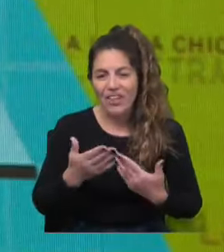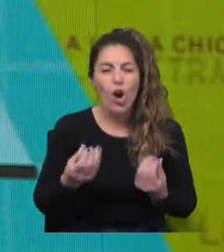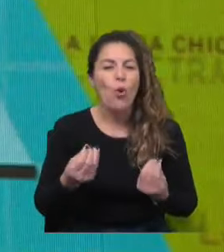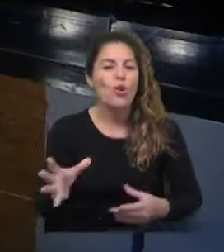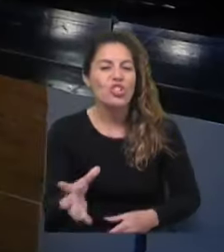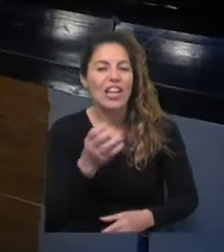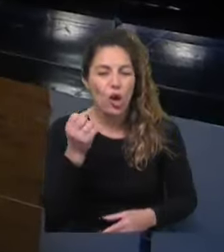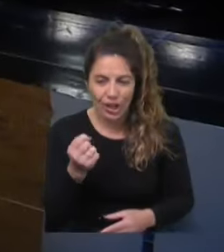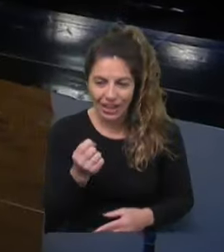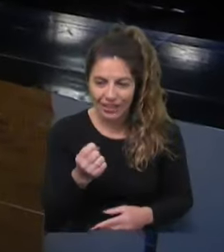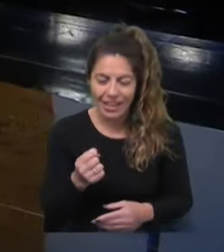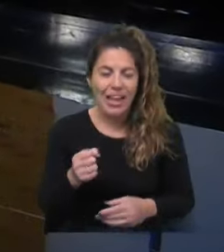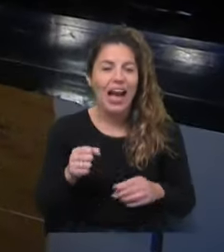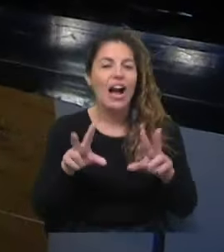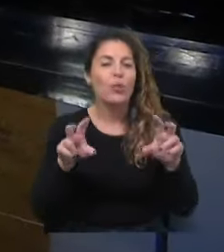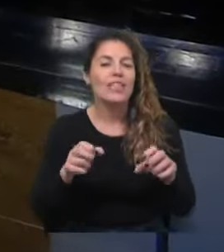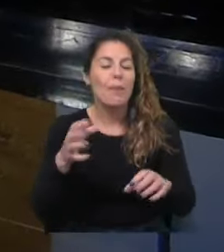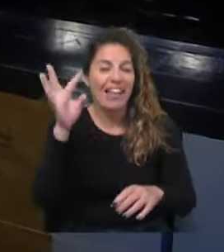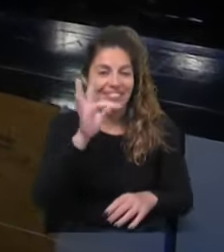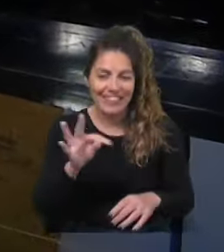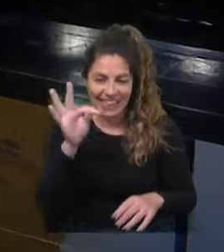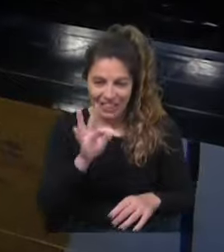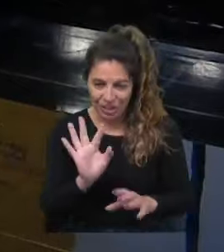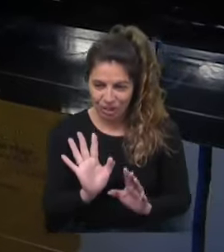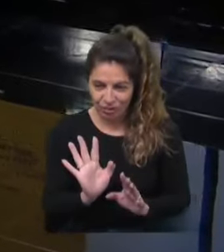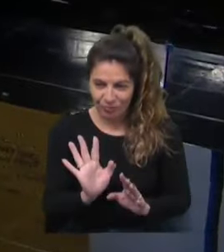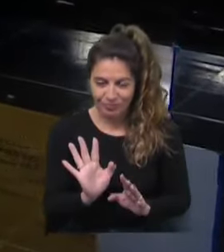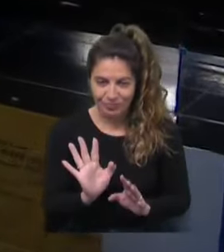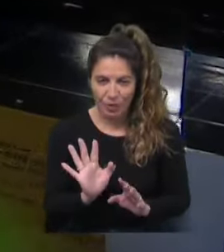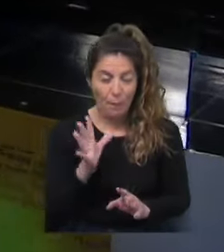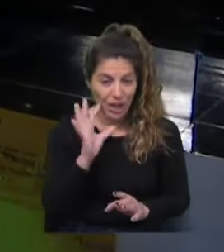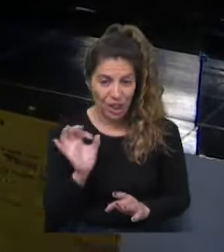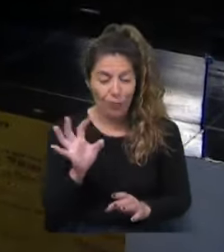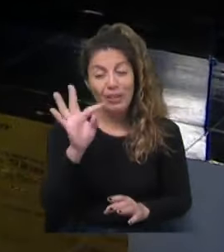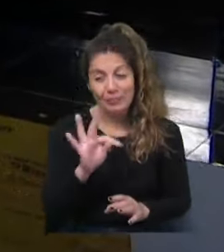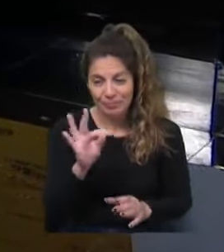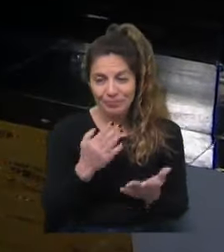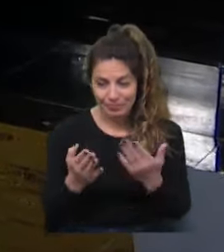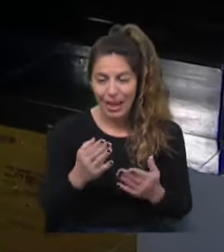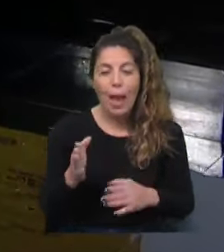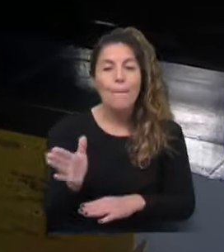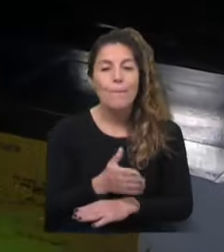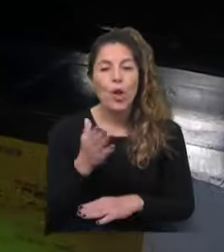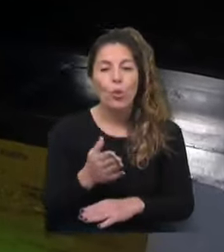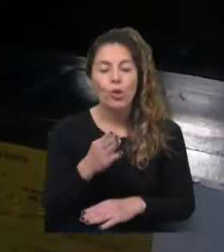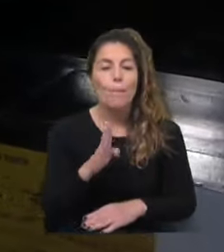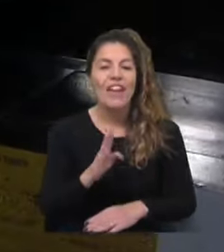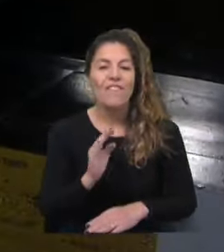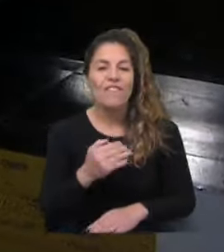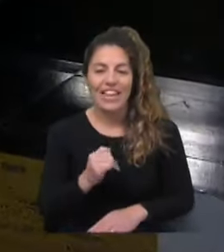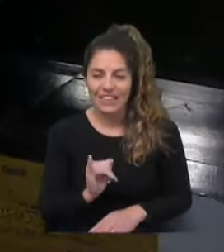hay una cuestión técnica, perdónenme que tenemos que ir a un tecnicismo. El Producto Interno Bruto, o